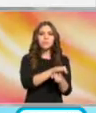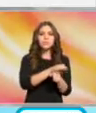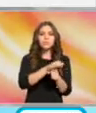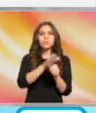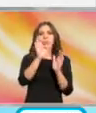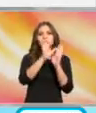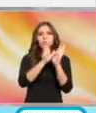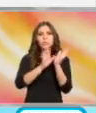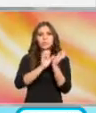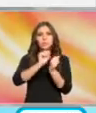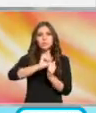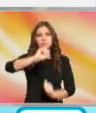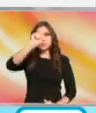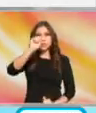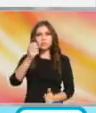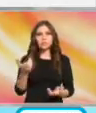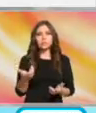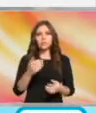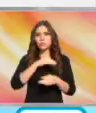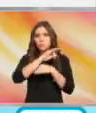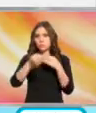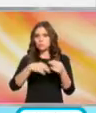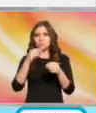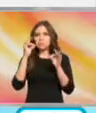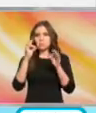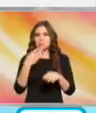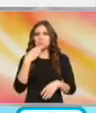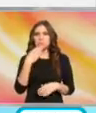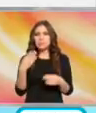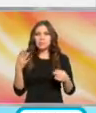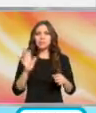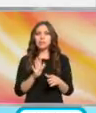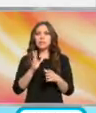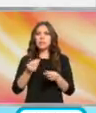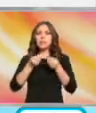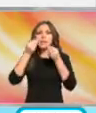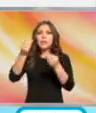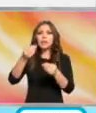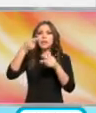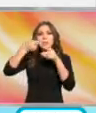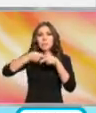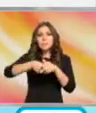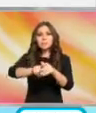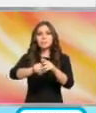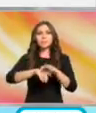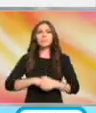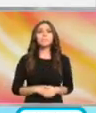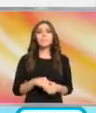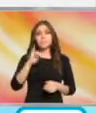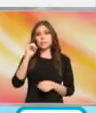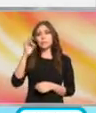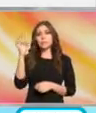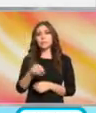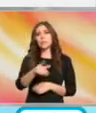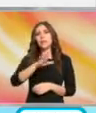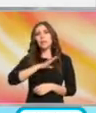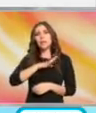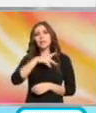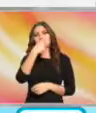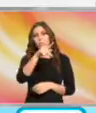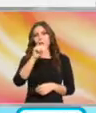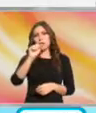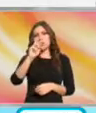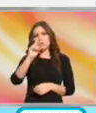decirlo de alguna manera, ¿no? Exactamente, nació bien. Exactamente. Fíjate que hay un conocimiento en astrología que lo que hacemos